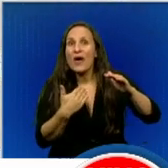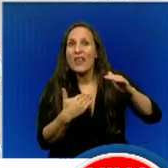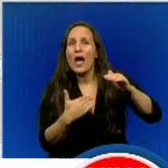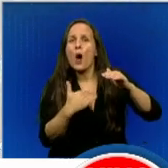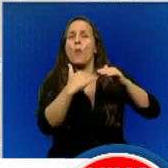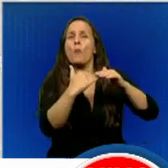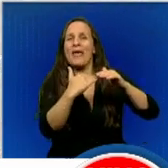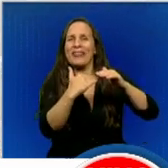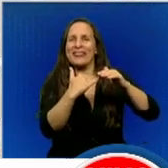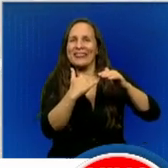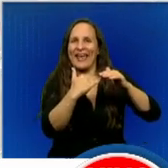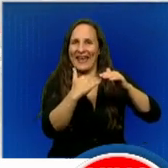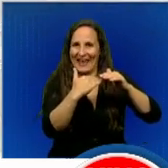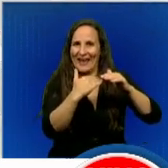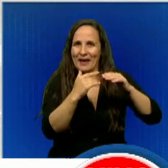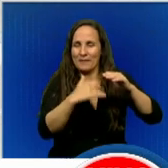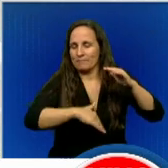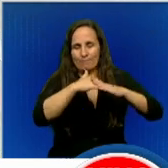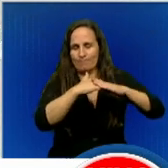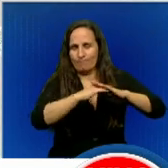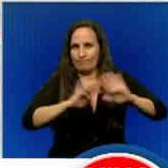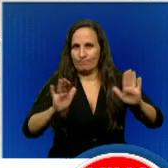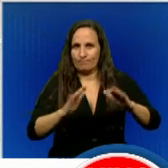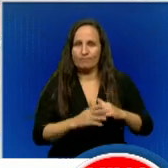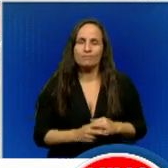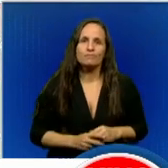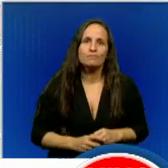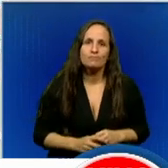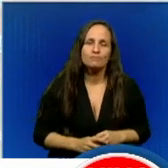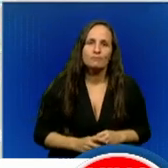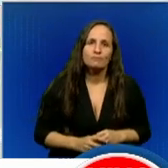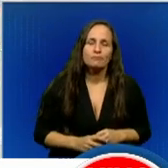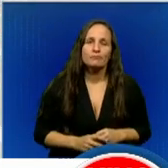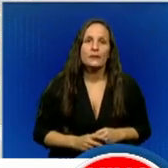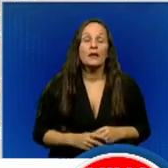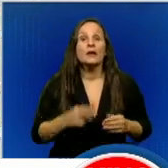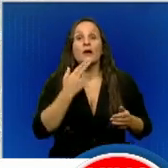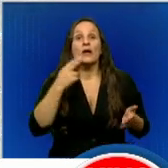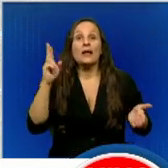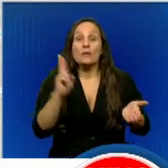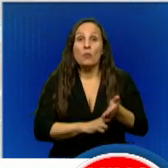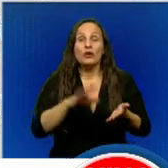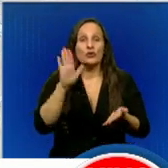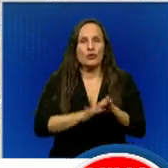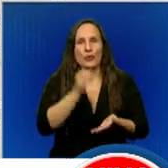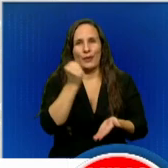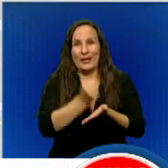llegar a ese a ese límite en el impuesto de serios